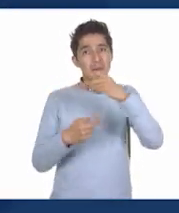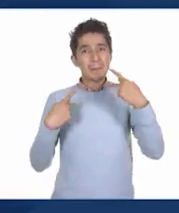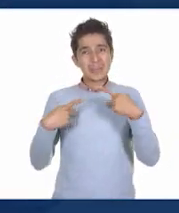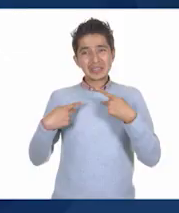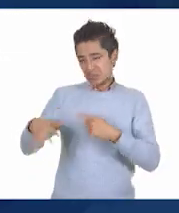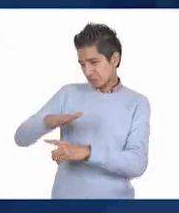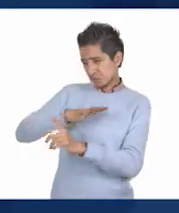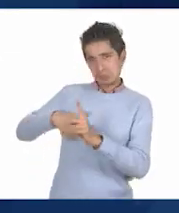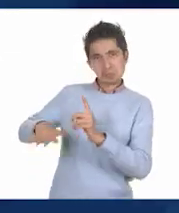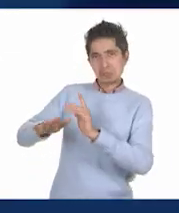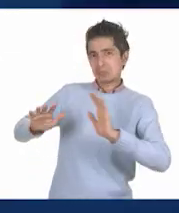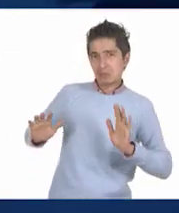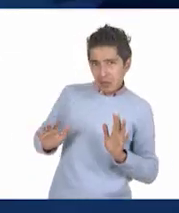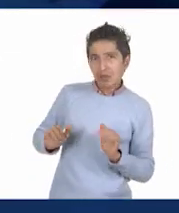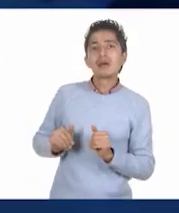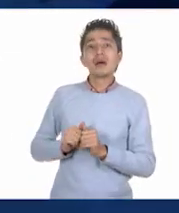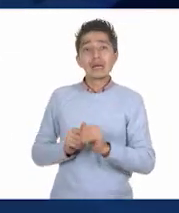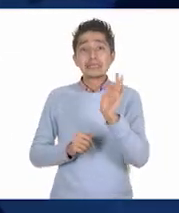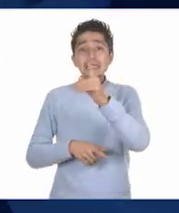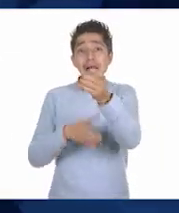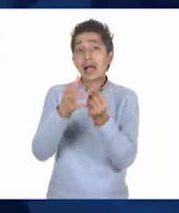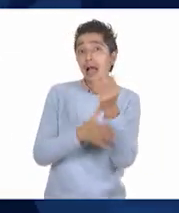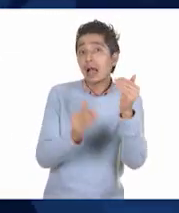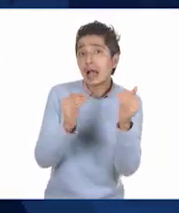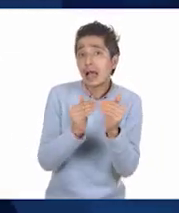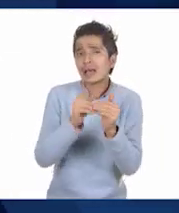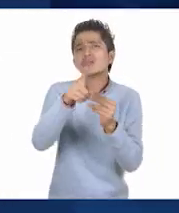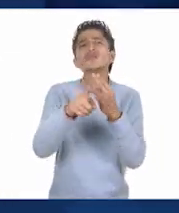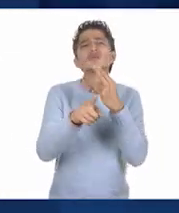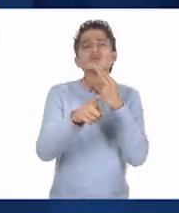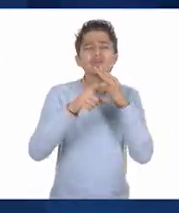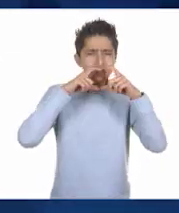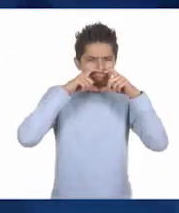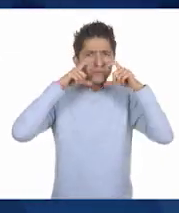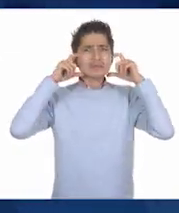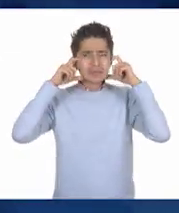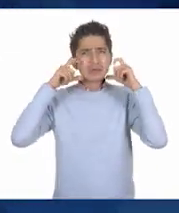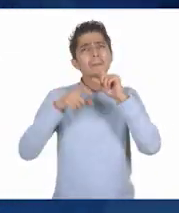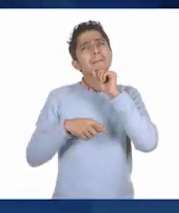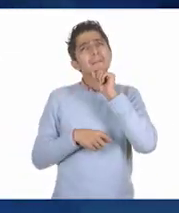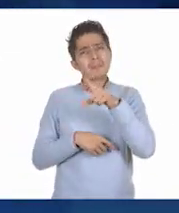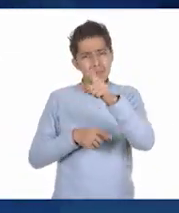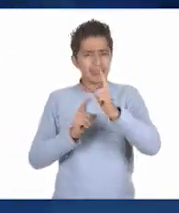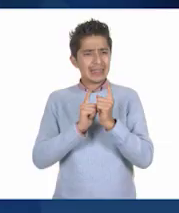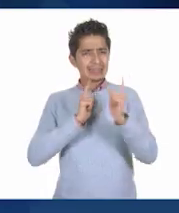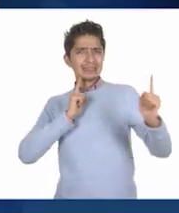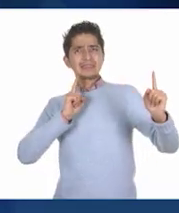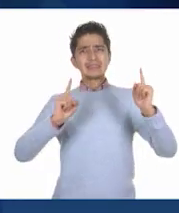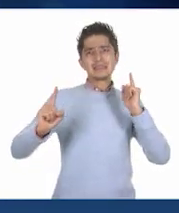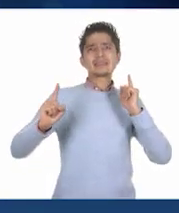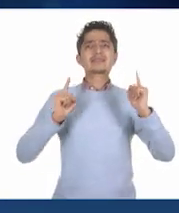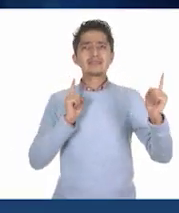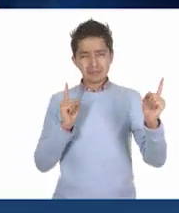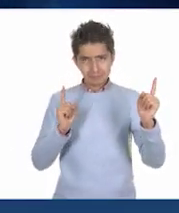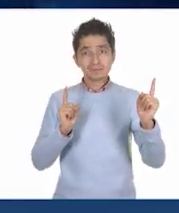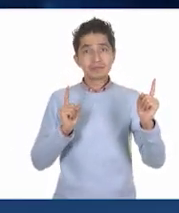te rodean. Si sales de casa, usa cubrebocas y guarda la sana